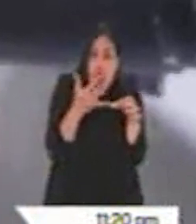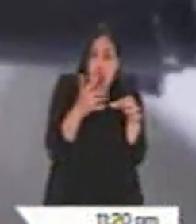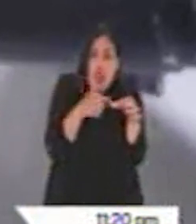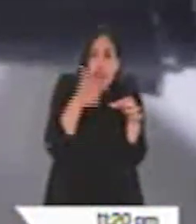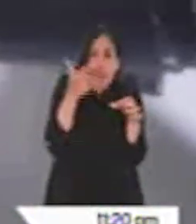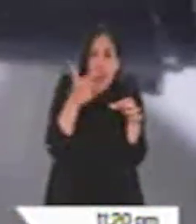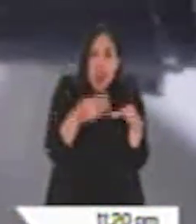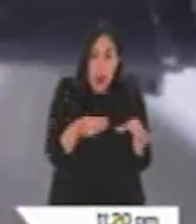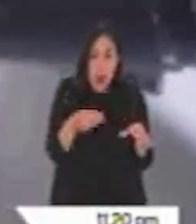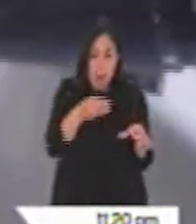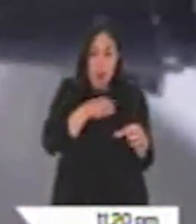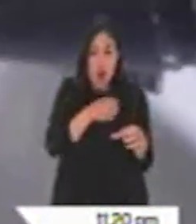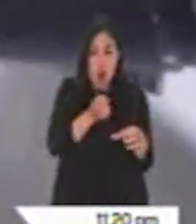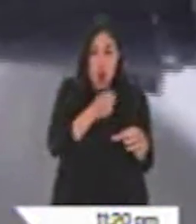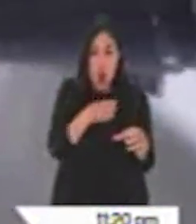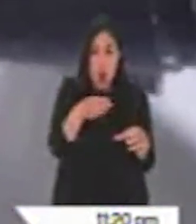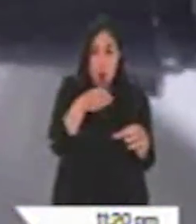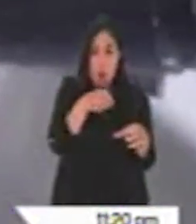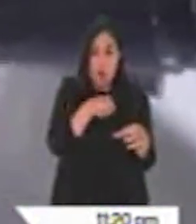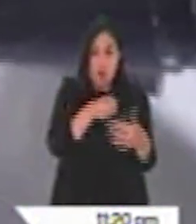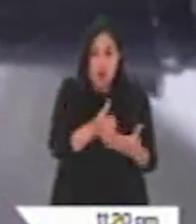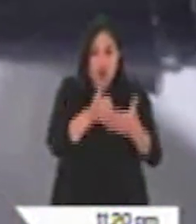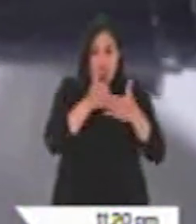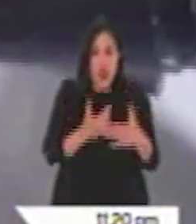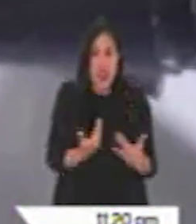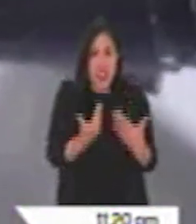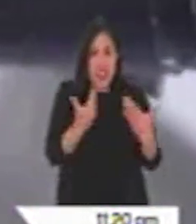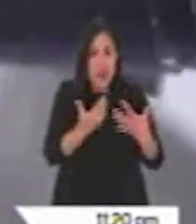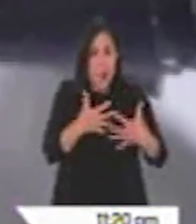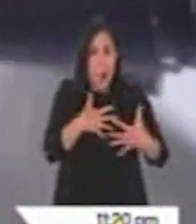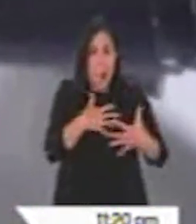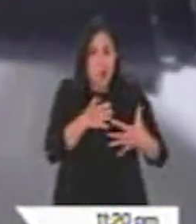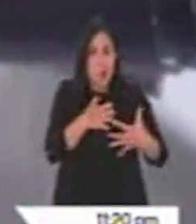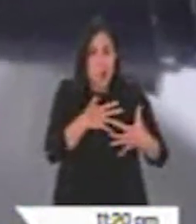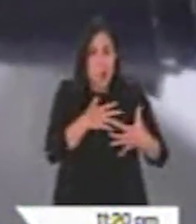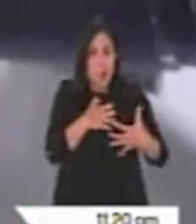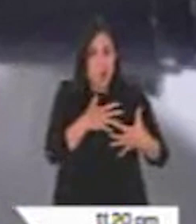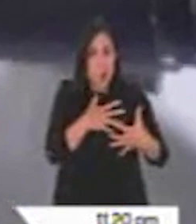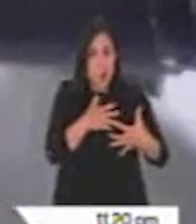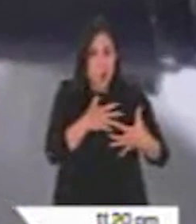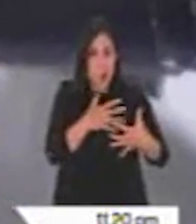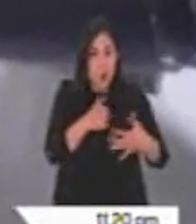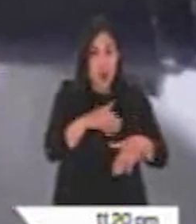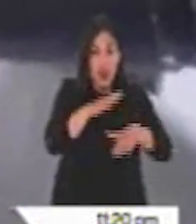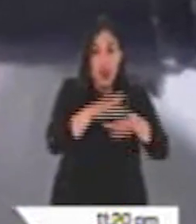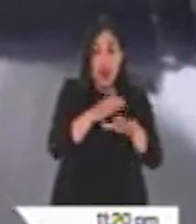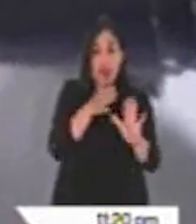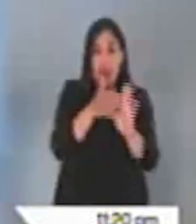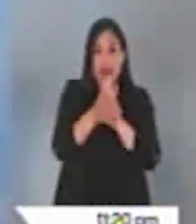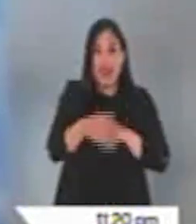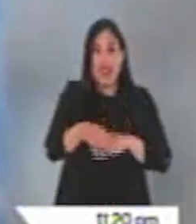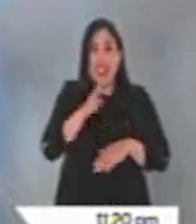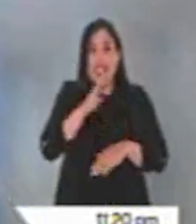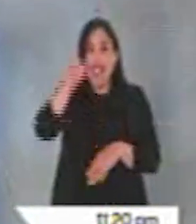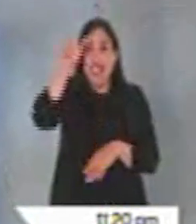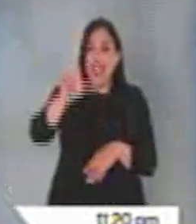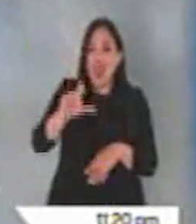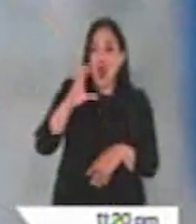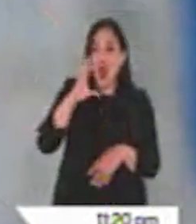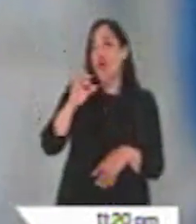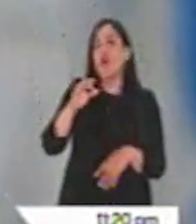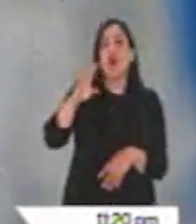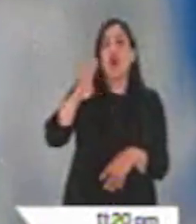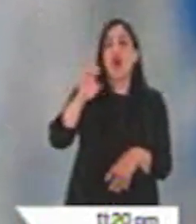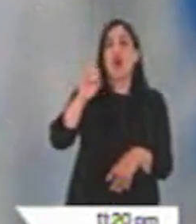implantar en el corazón para cumplir en algunos casos las funciones de un marcapasos el parce cardíaco es un invento de científicos de la universidad